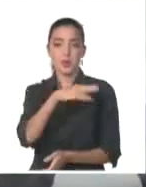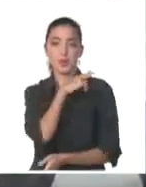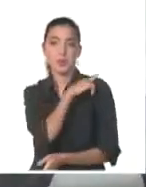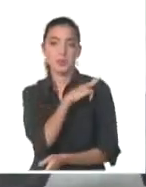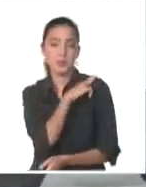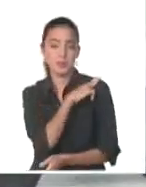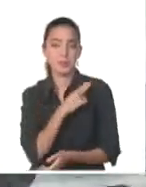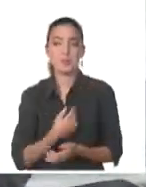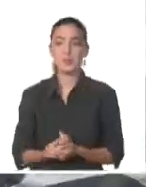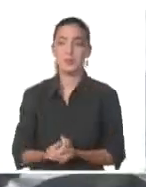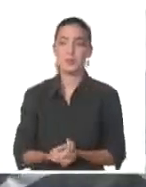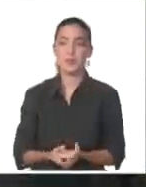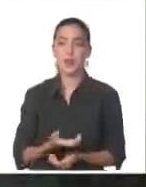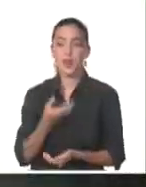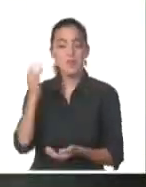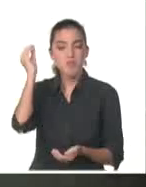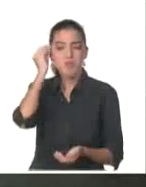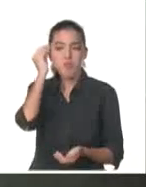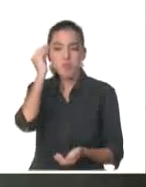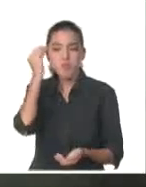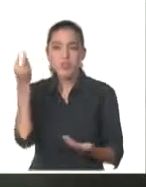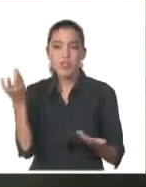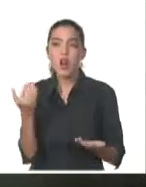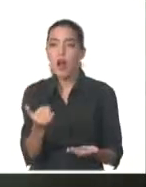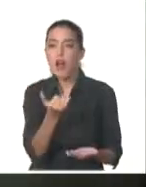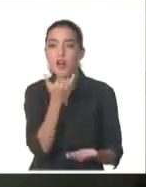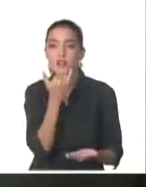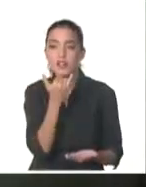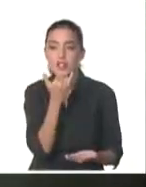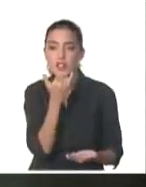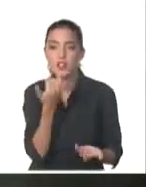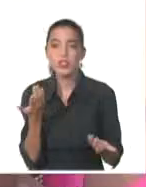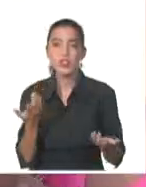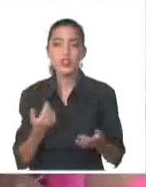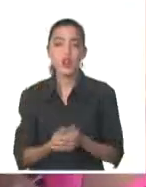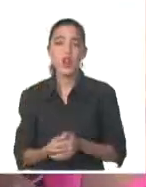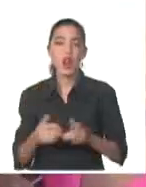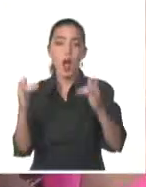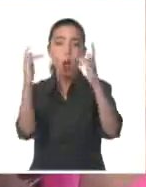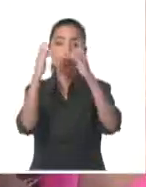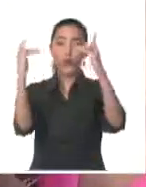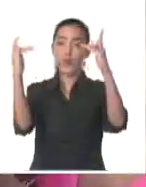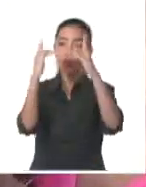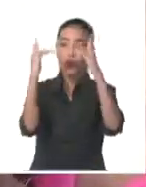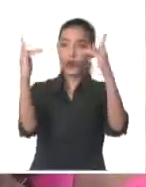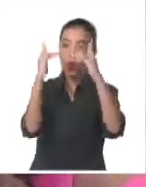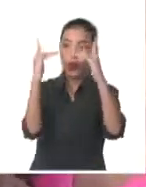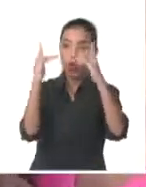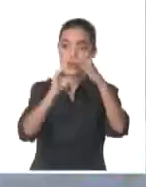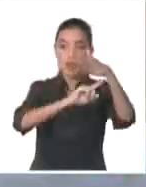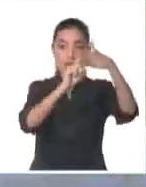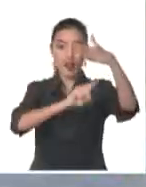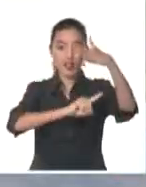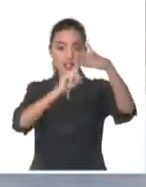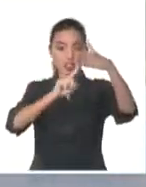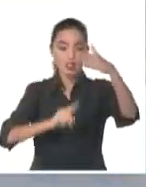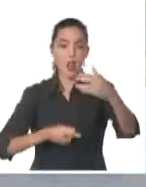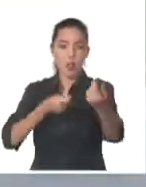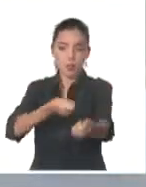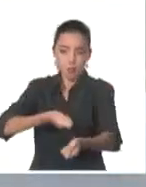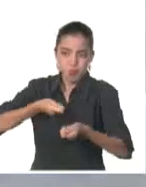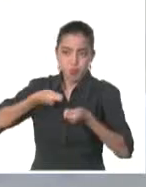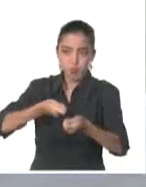ministro conocieron que las mayores afectaciones se concentran en viales y puentes, en el servicio eléctrico y en la agricultura. Ustedes